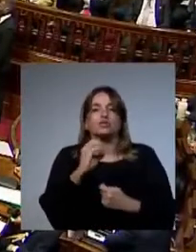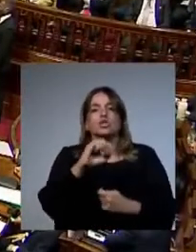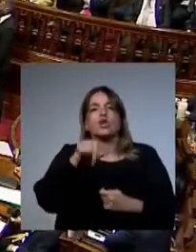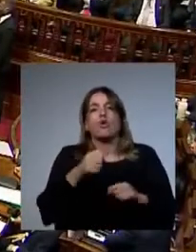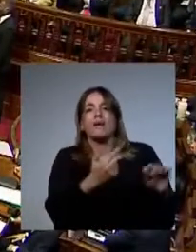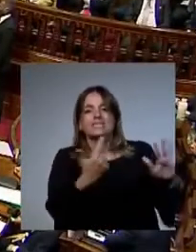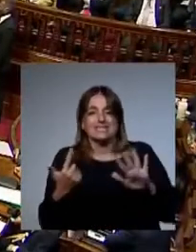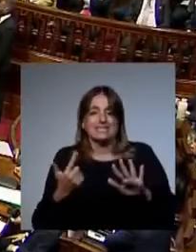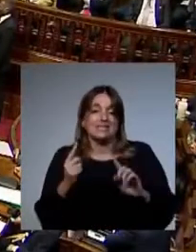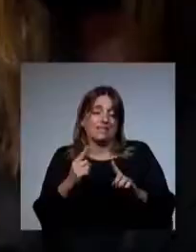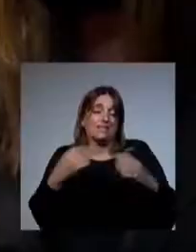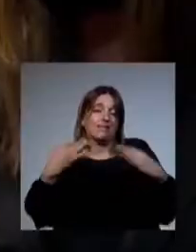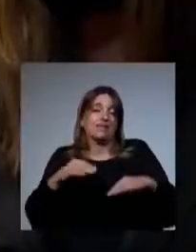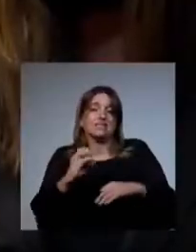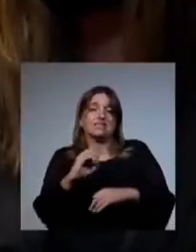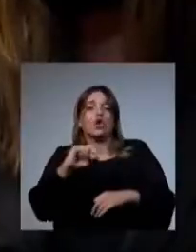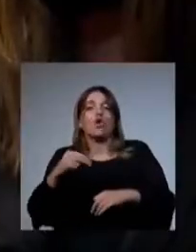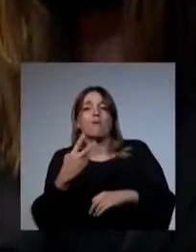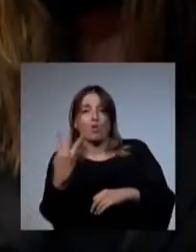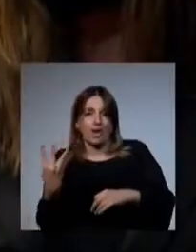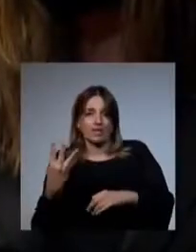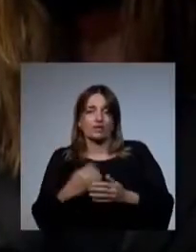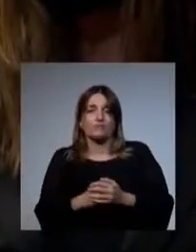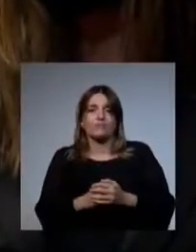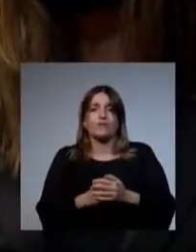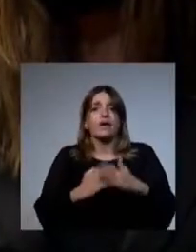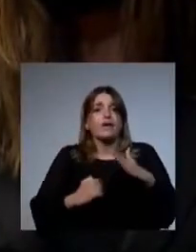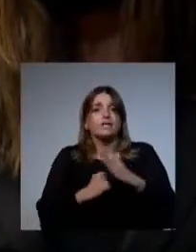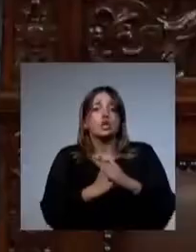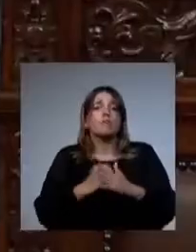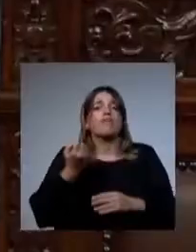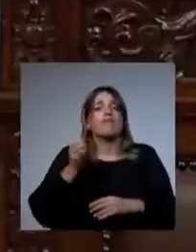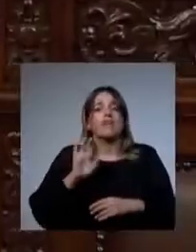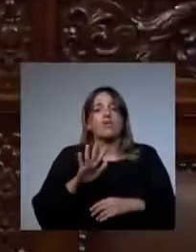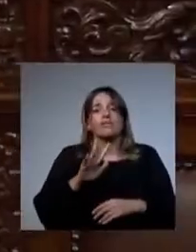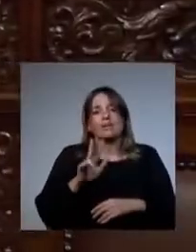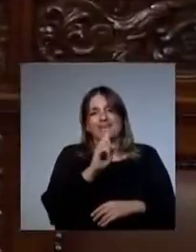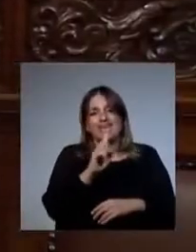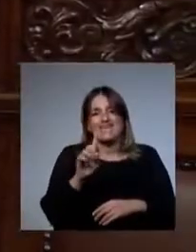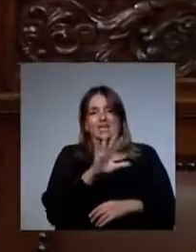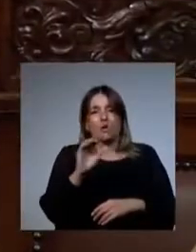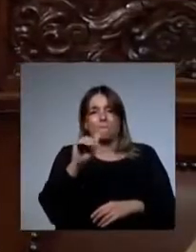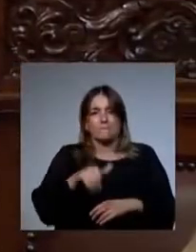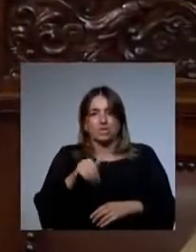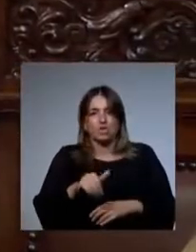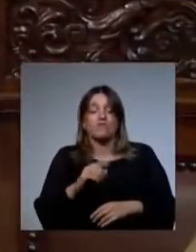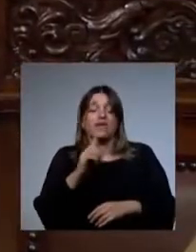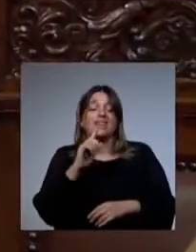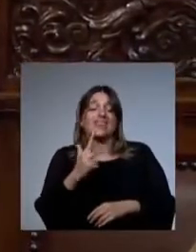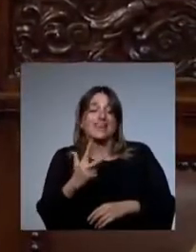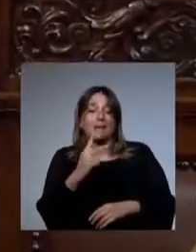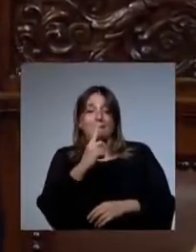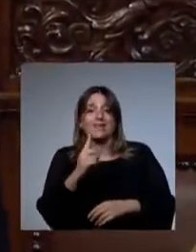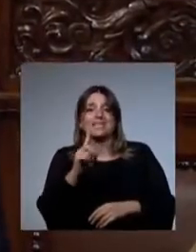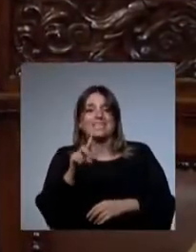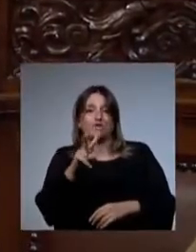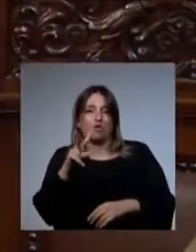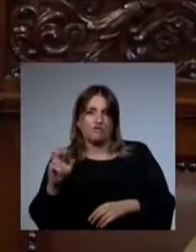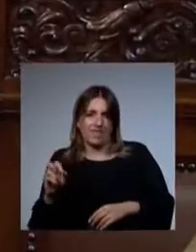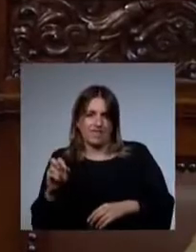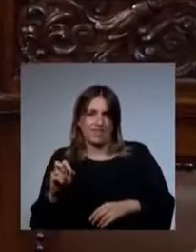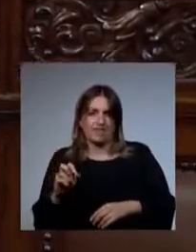fue 0,4. El tope de endeudamiento era 3.500 millones de dólares y fue 3.120.